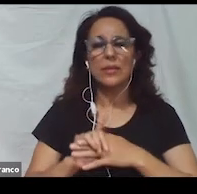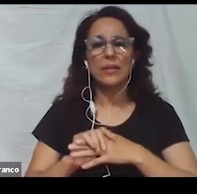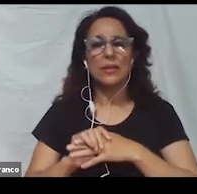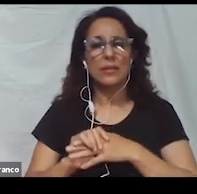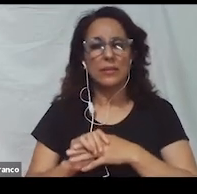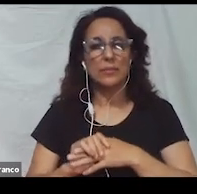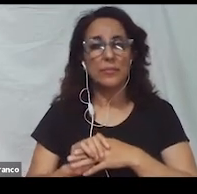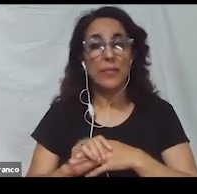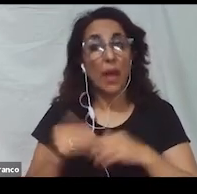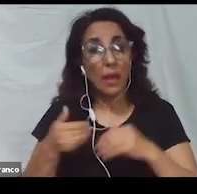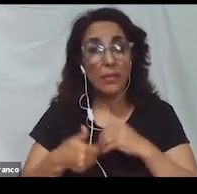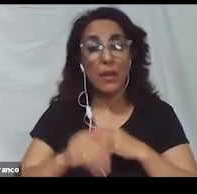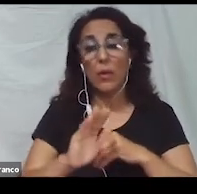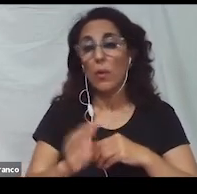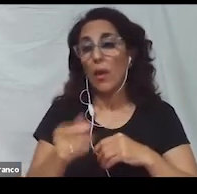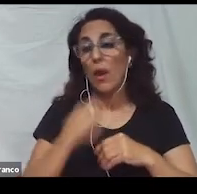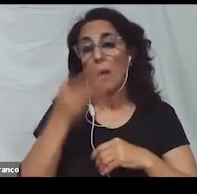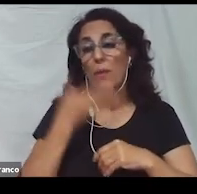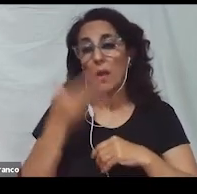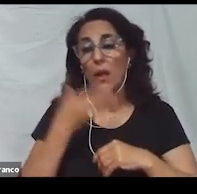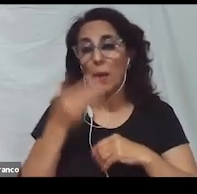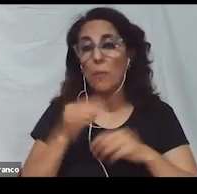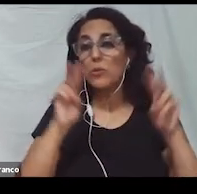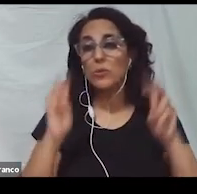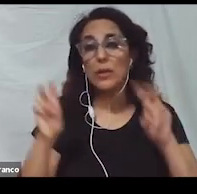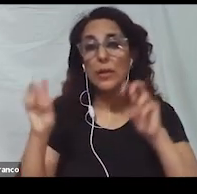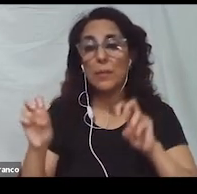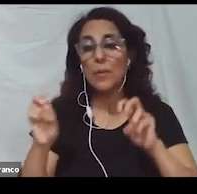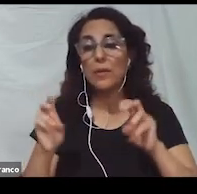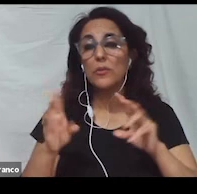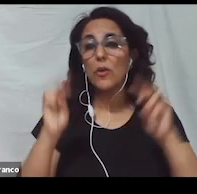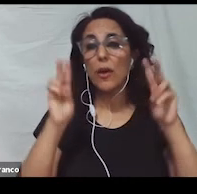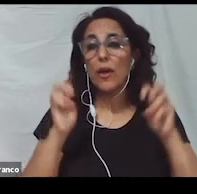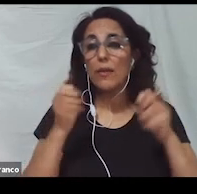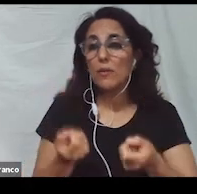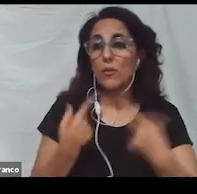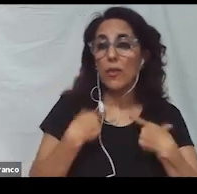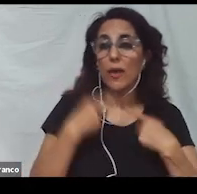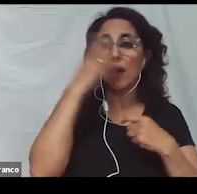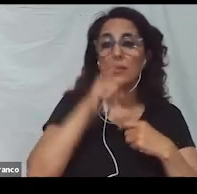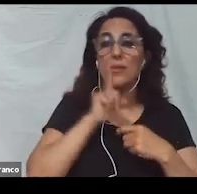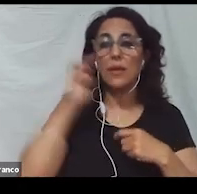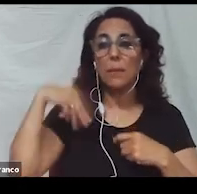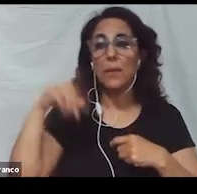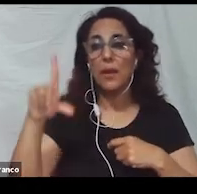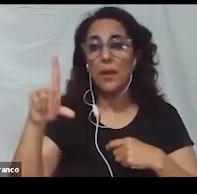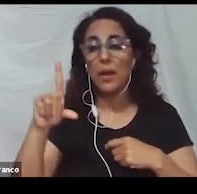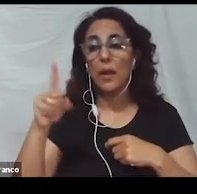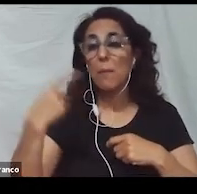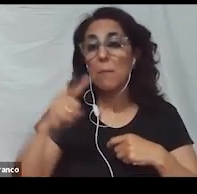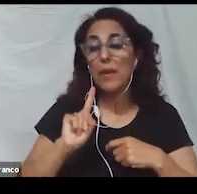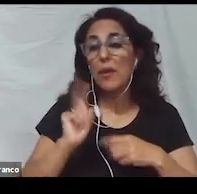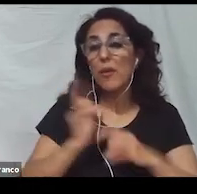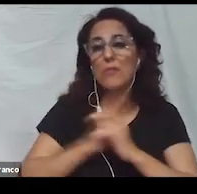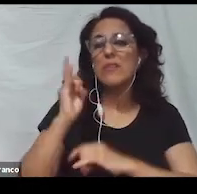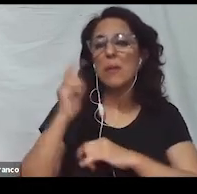HTML, ¿sí? Porque hasta ahora hemos estado hablando mucho de elementos nativos, etiquetas que nos provee HTML, pero siempre